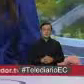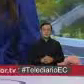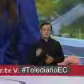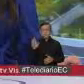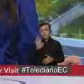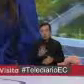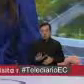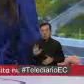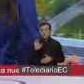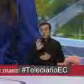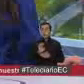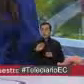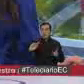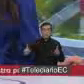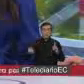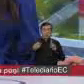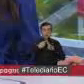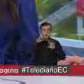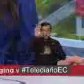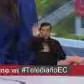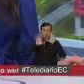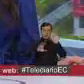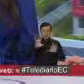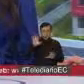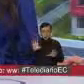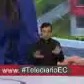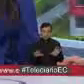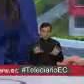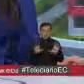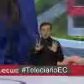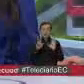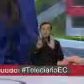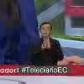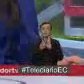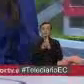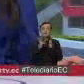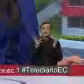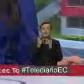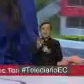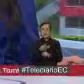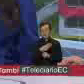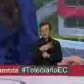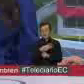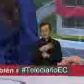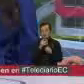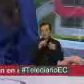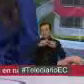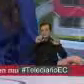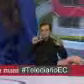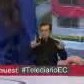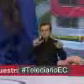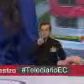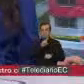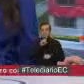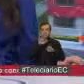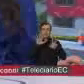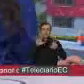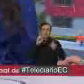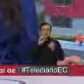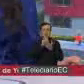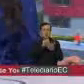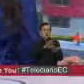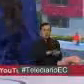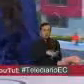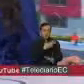En Ecuador se efectuará la primera feria de la vivienda en línea. En el Distrito Metropolitano de Quito se ofertarán alrededor de 180